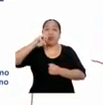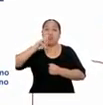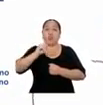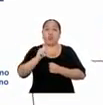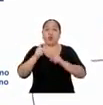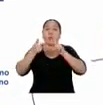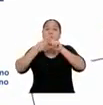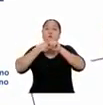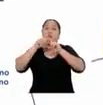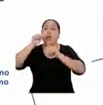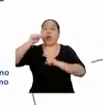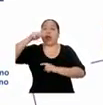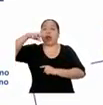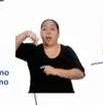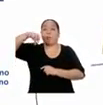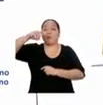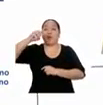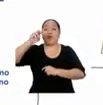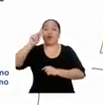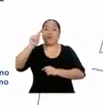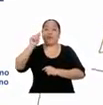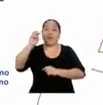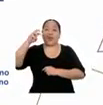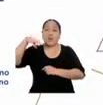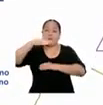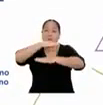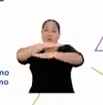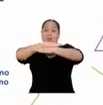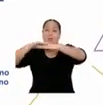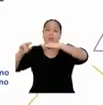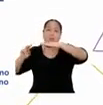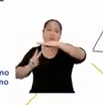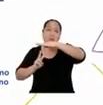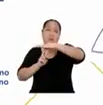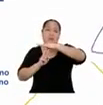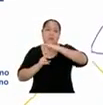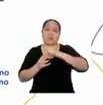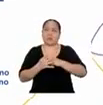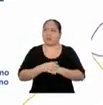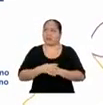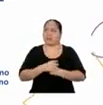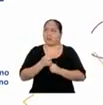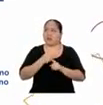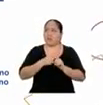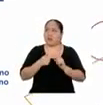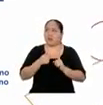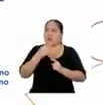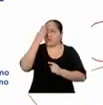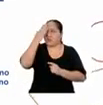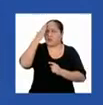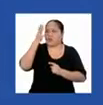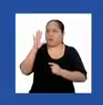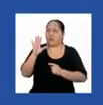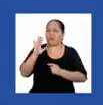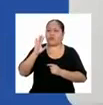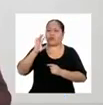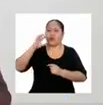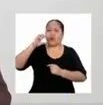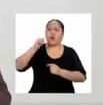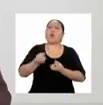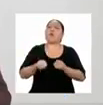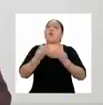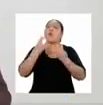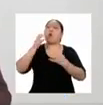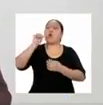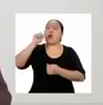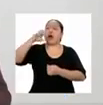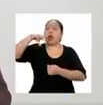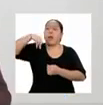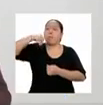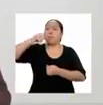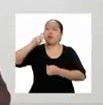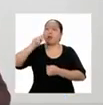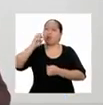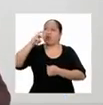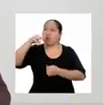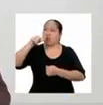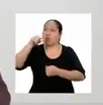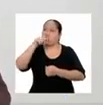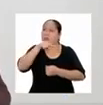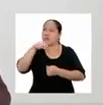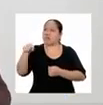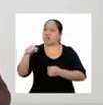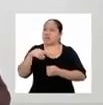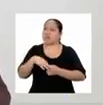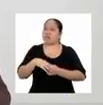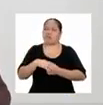apotema entre 2. Uy, pero no tenemos el dato de cuánto mide el apotema del hexágono. Es cierto, como